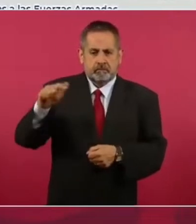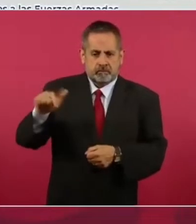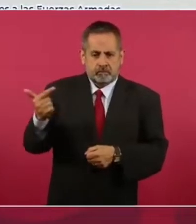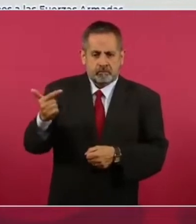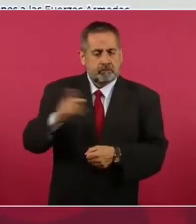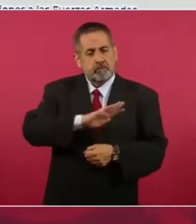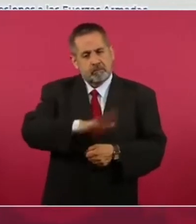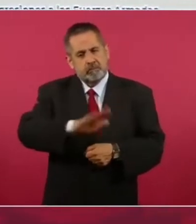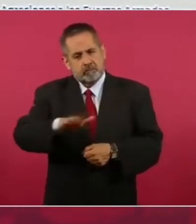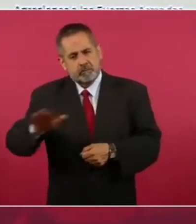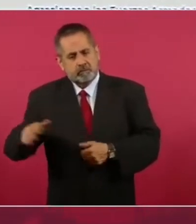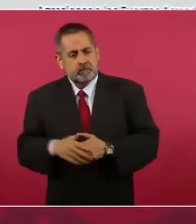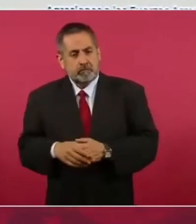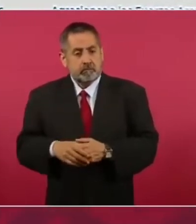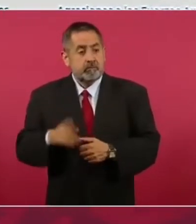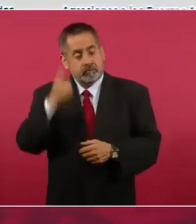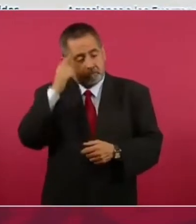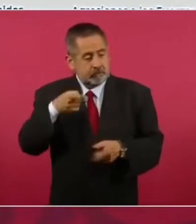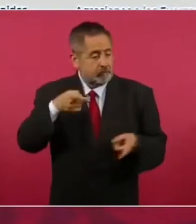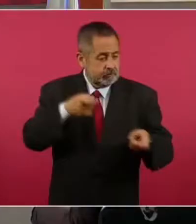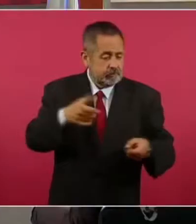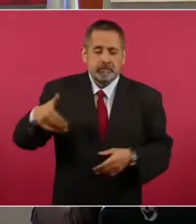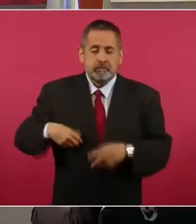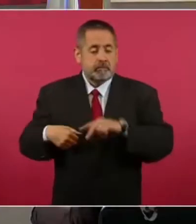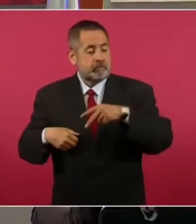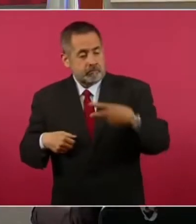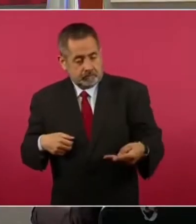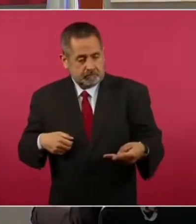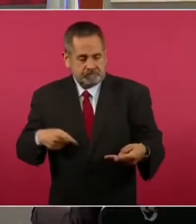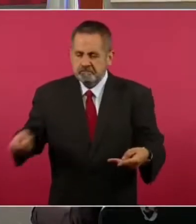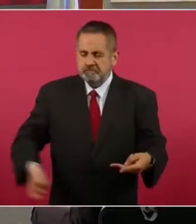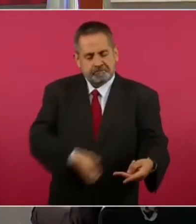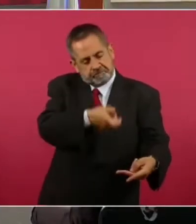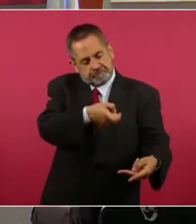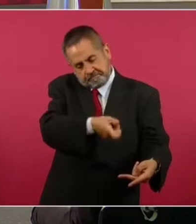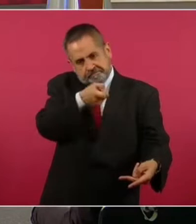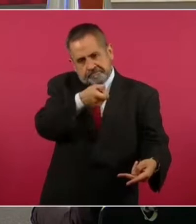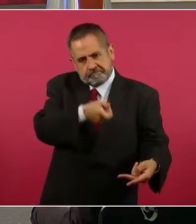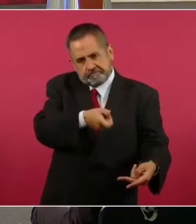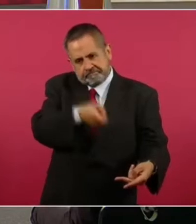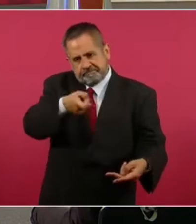1.412. Los remataban, había la instrucción